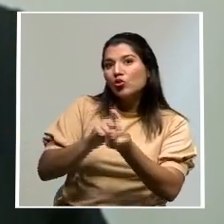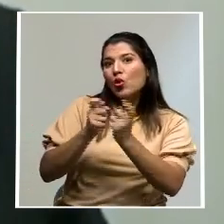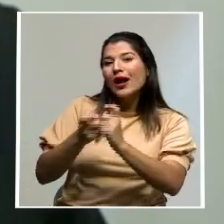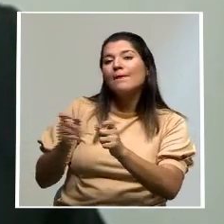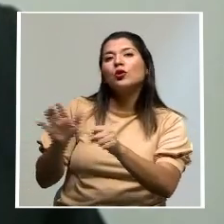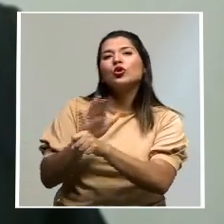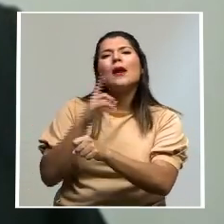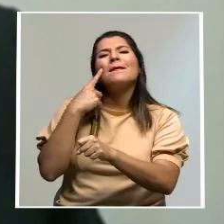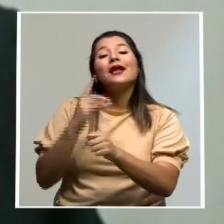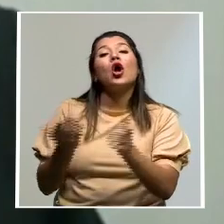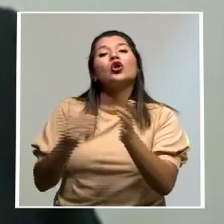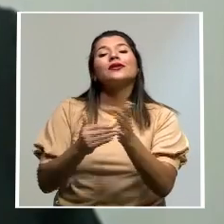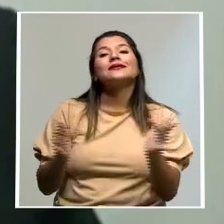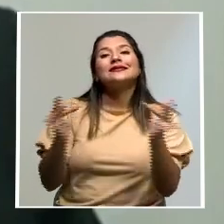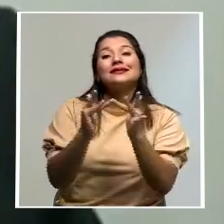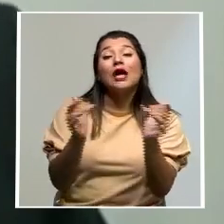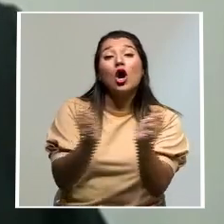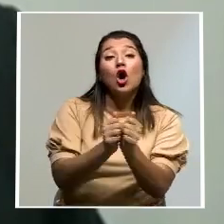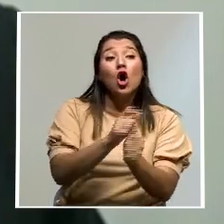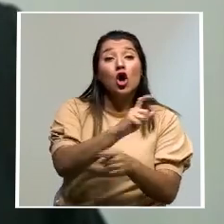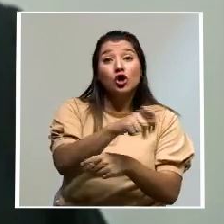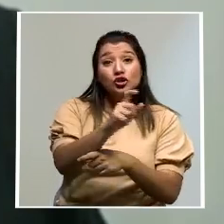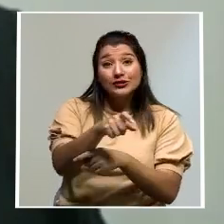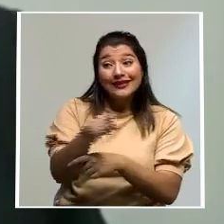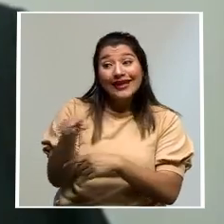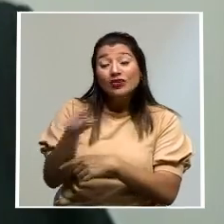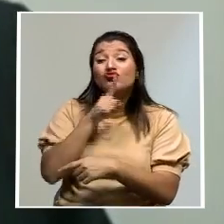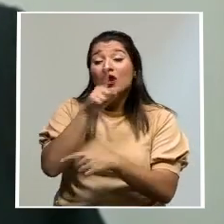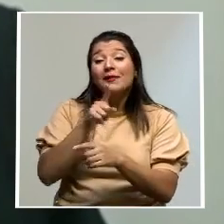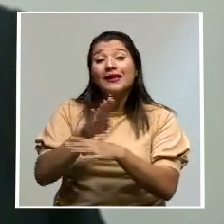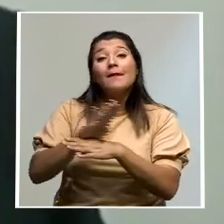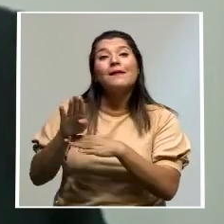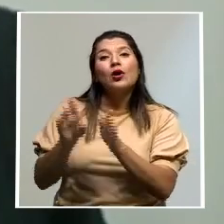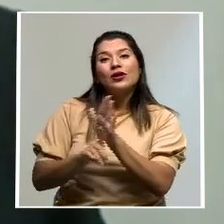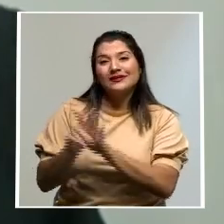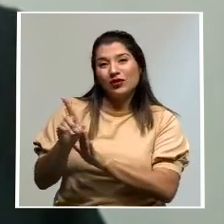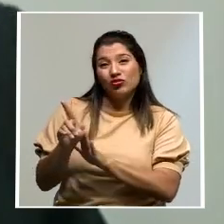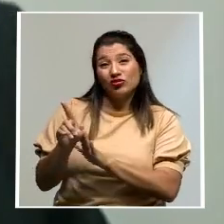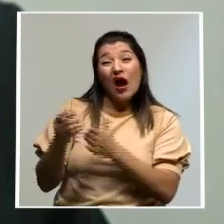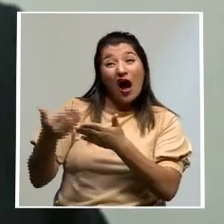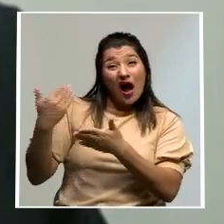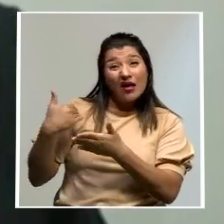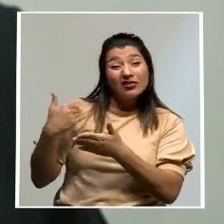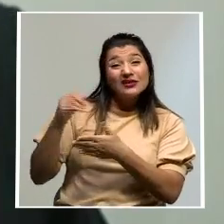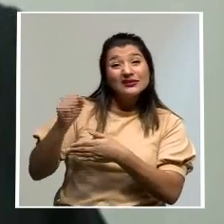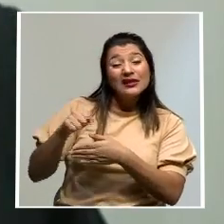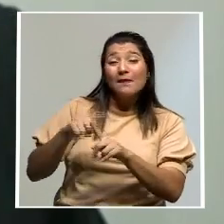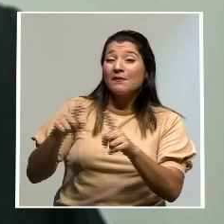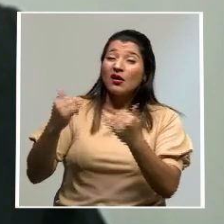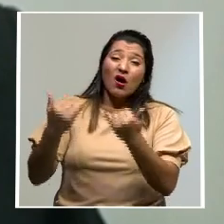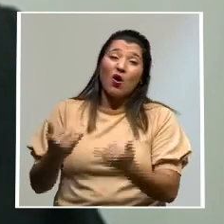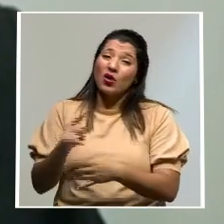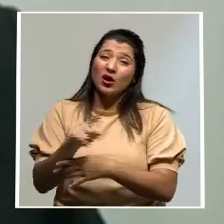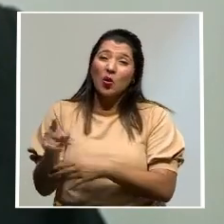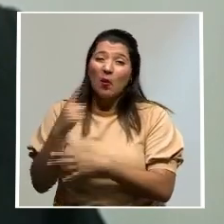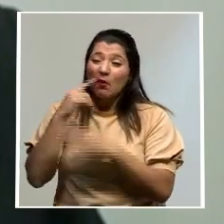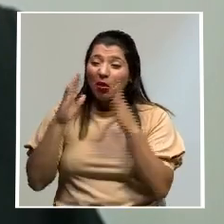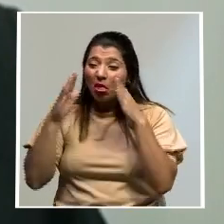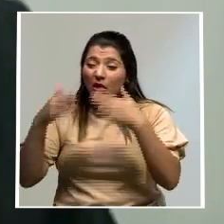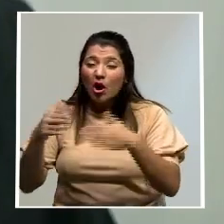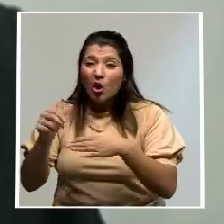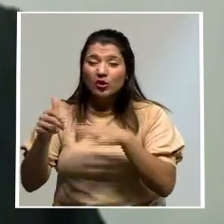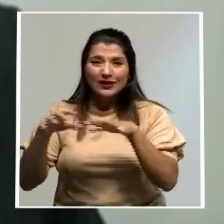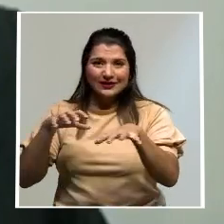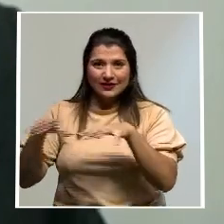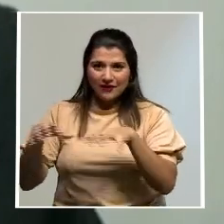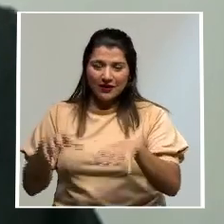ciudadano y vuelva a ser esa banca de desarrollo que en algún momento fue y que lo ha dejado de ser por estar en actividades suntuosas, de consumo y demás,